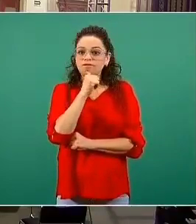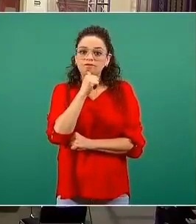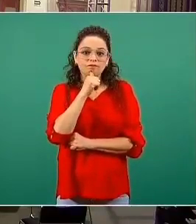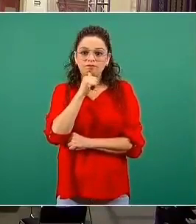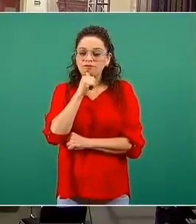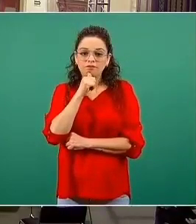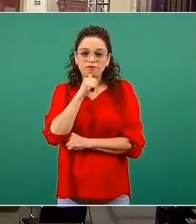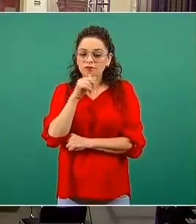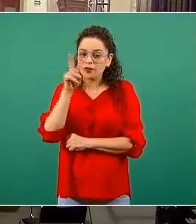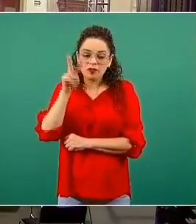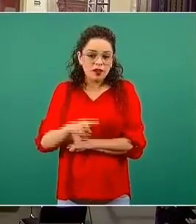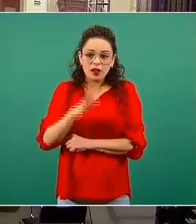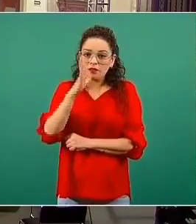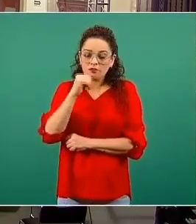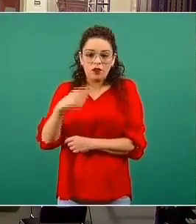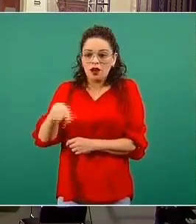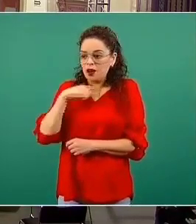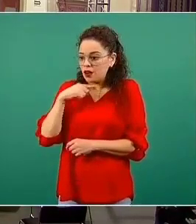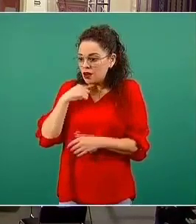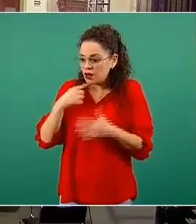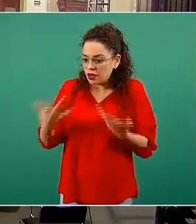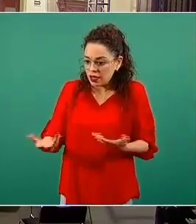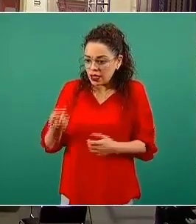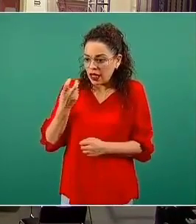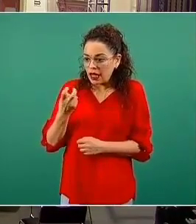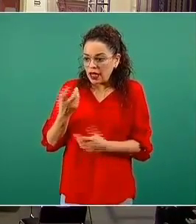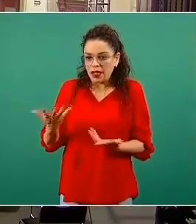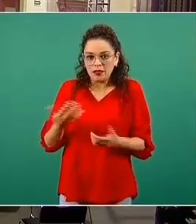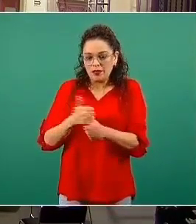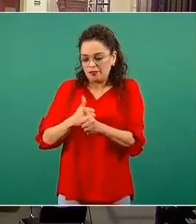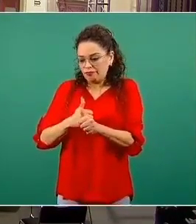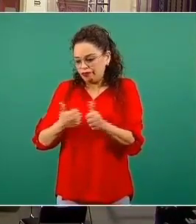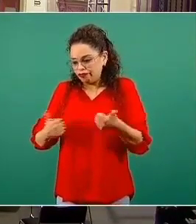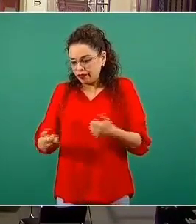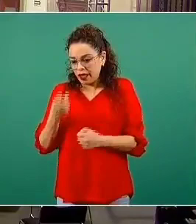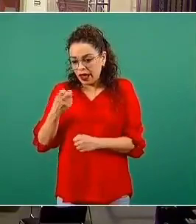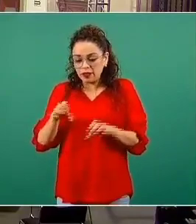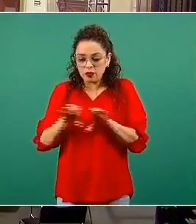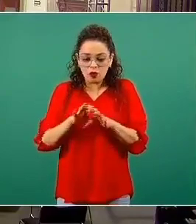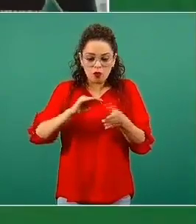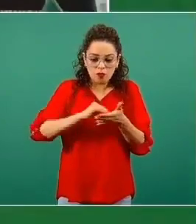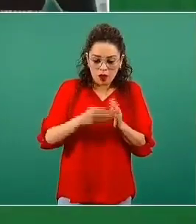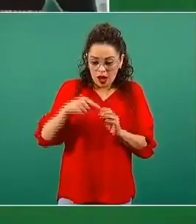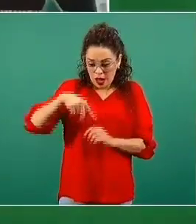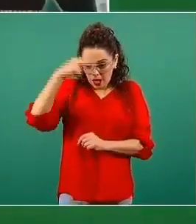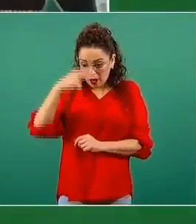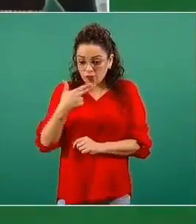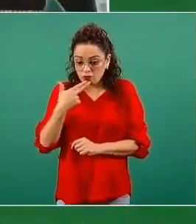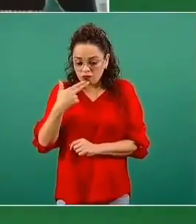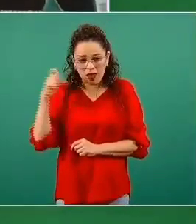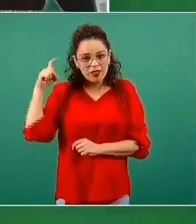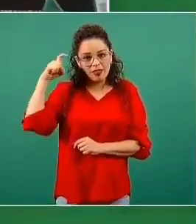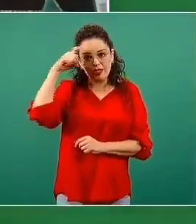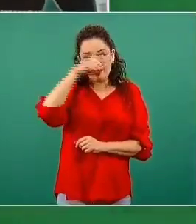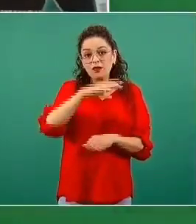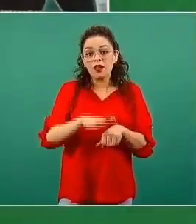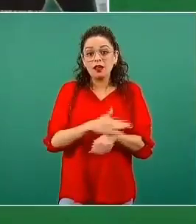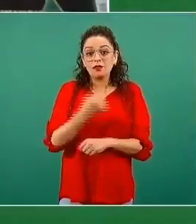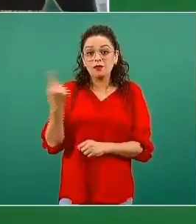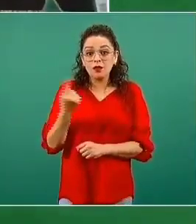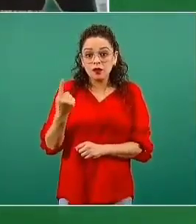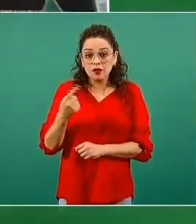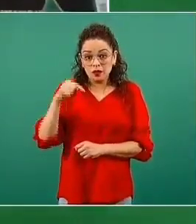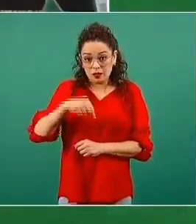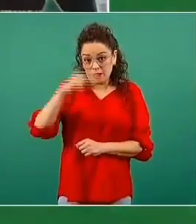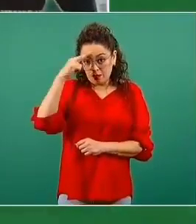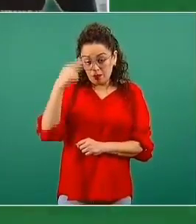pone muy en desventaja las estrategias en México, precisamente por ser un país con